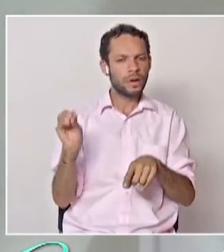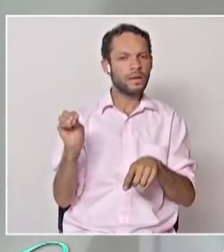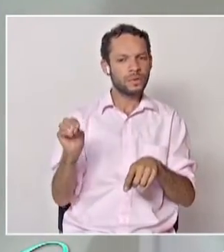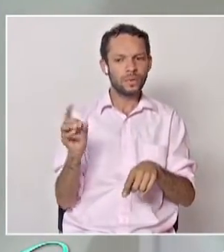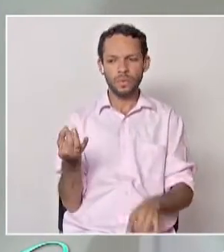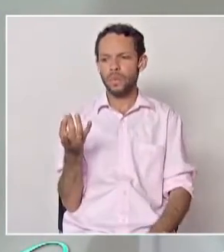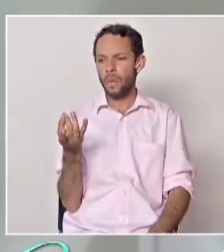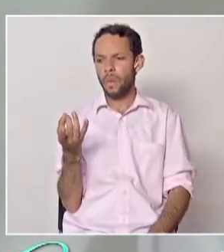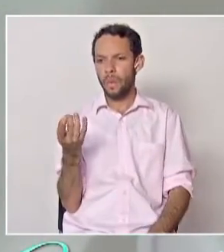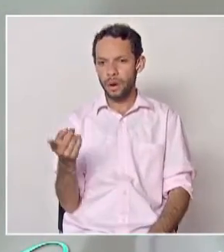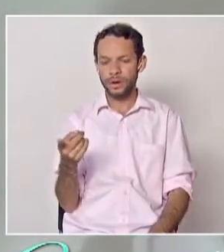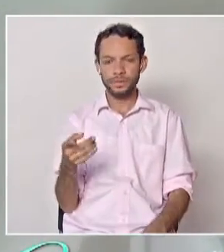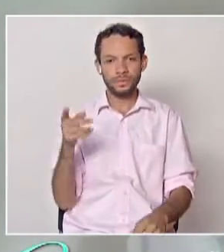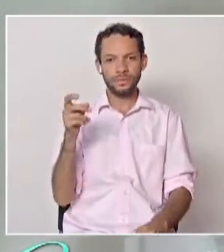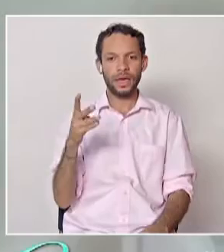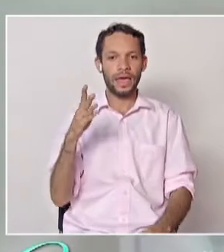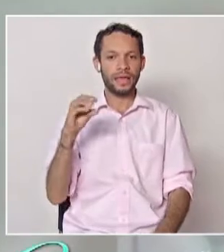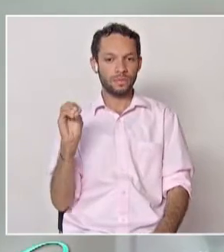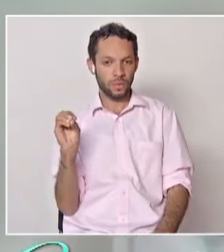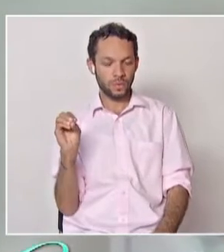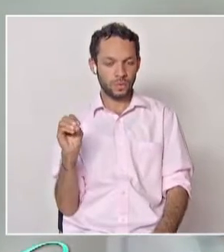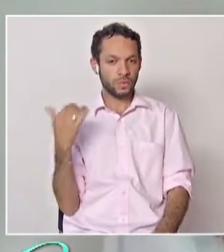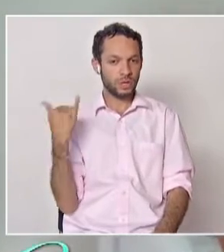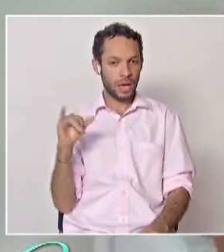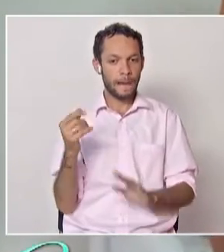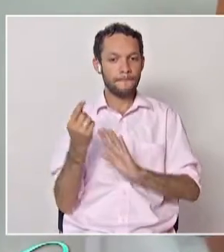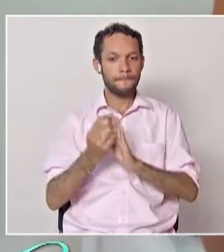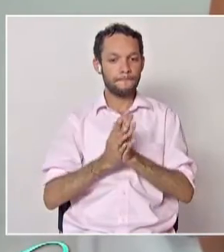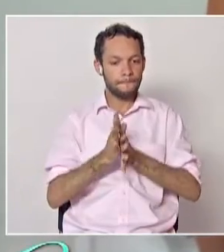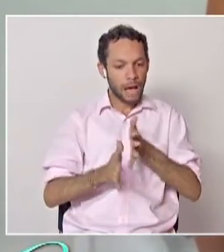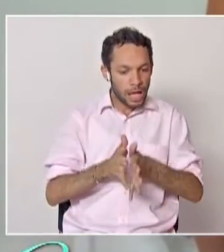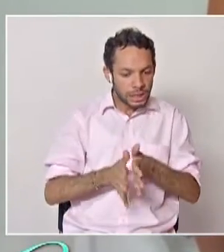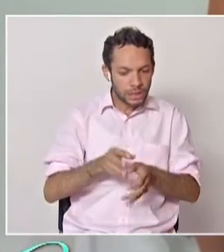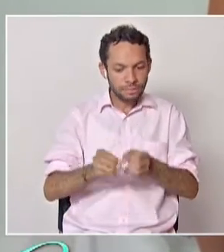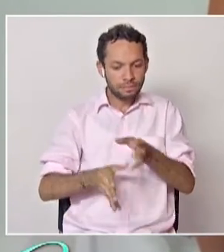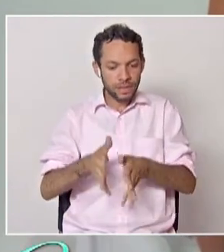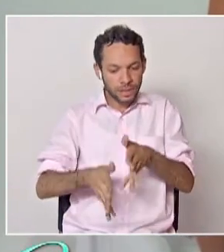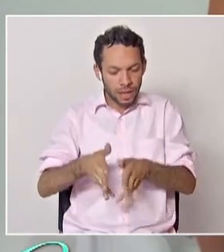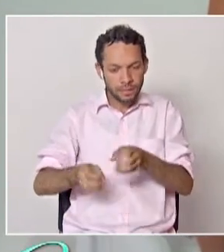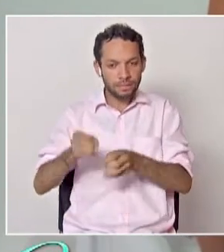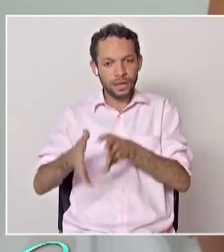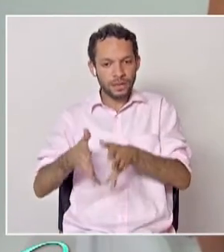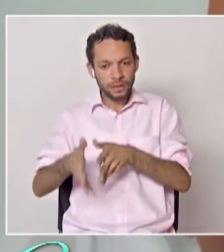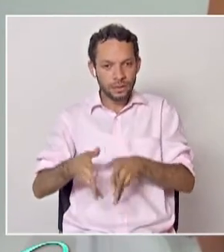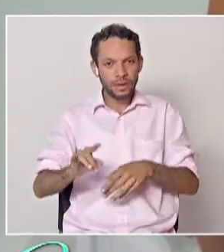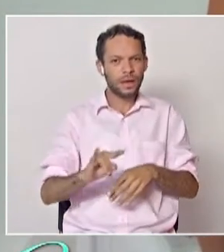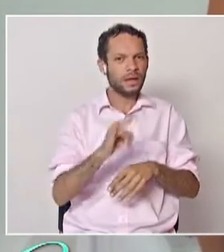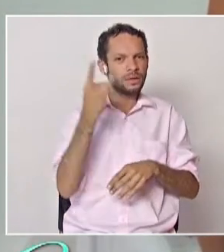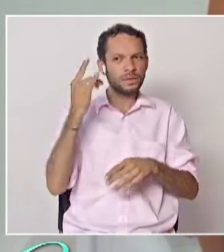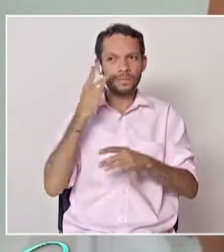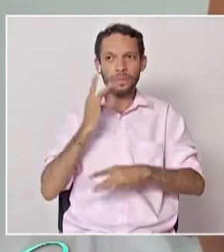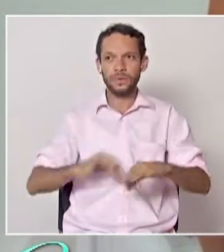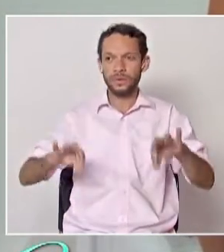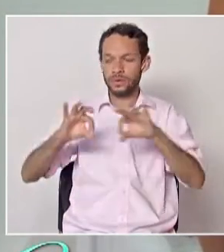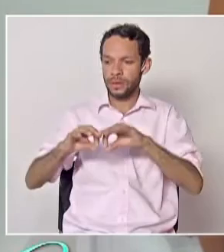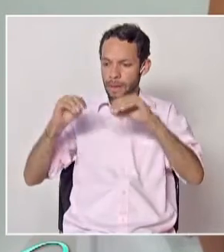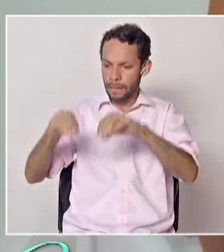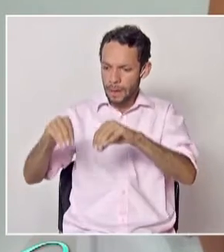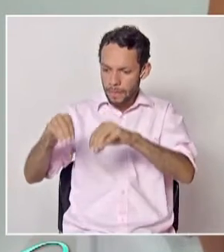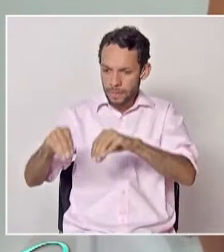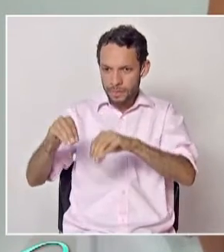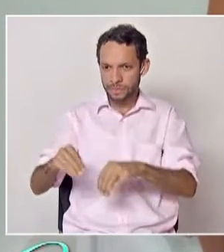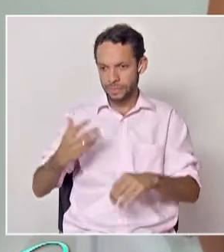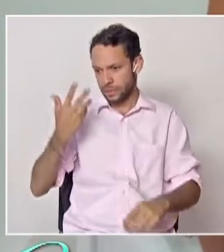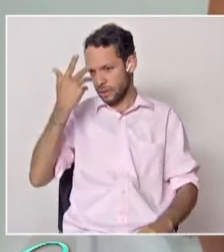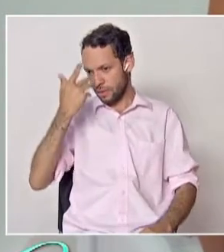frecuencia y mi esposo me ha hecho un masaje. Y ustedes tienen que ver otra de las cosas importantes en el examen clínico,